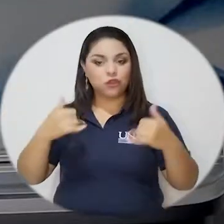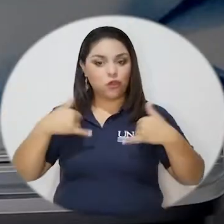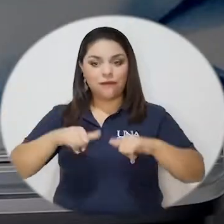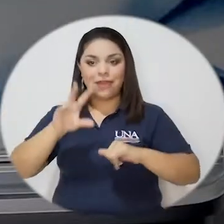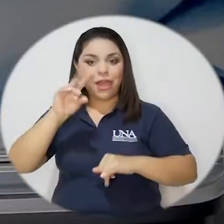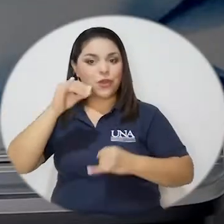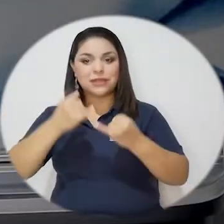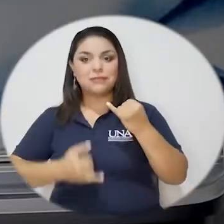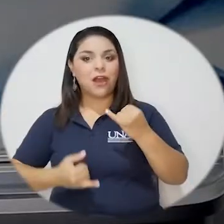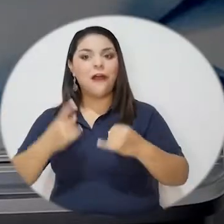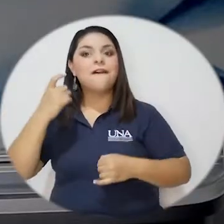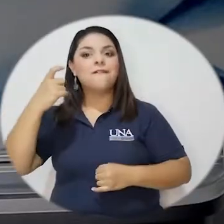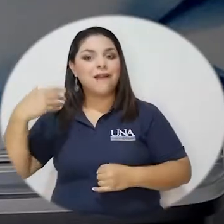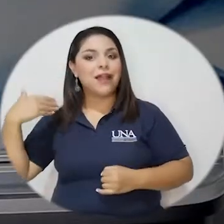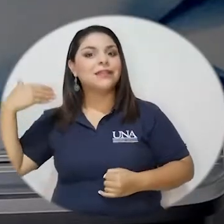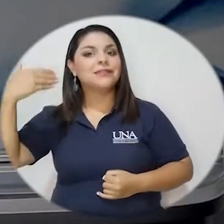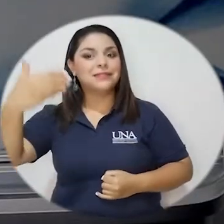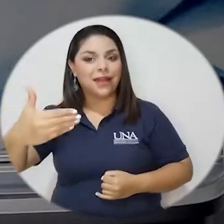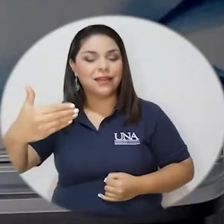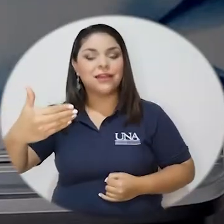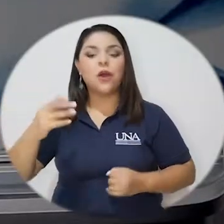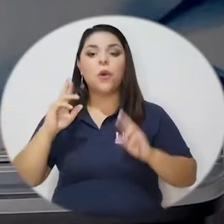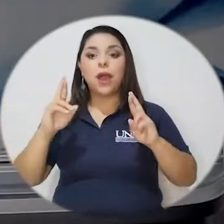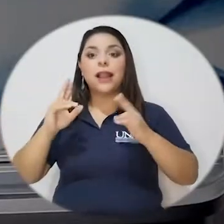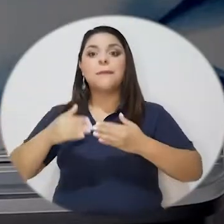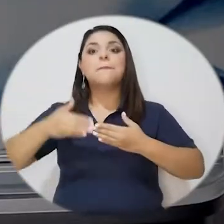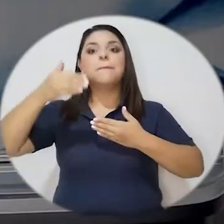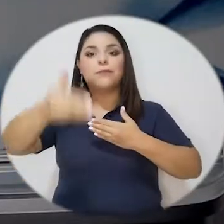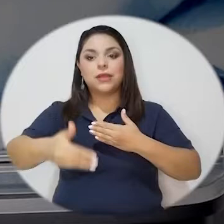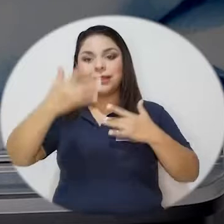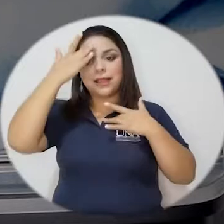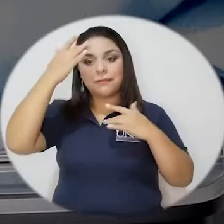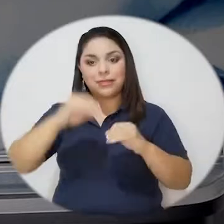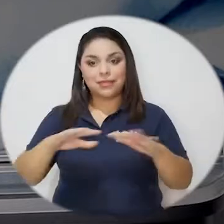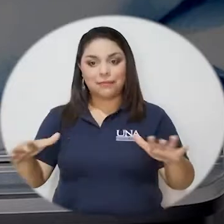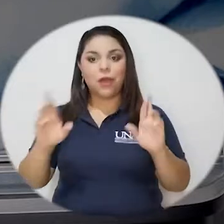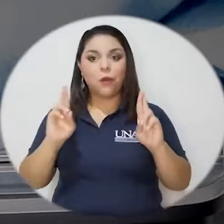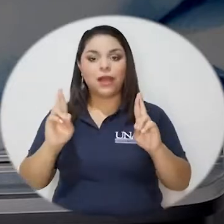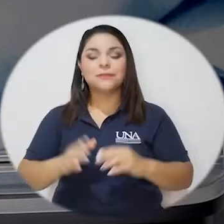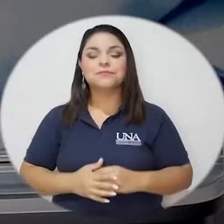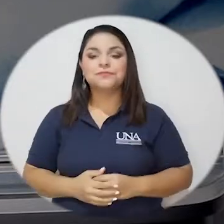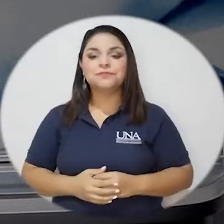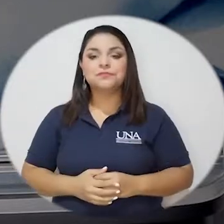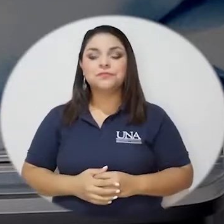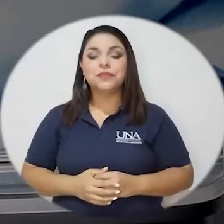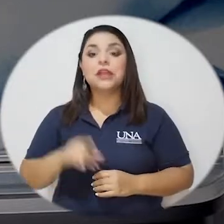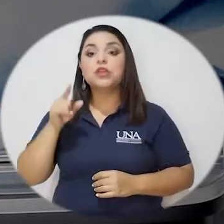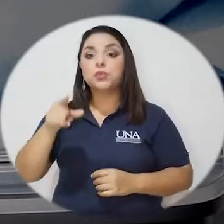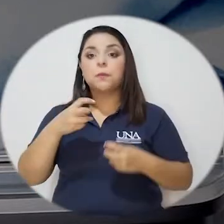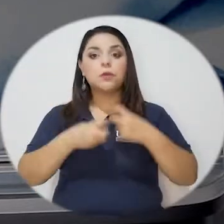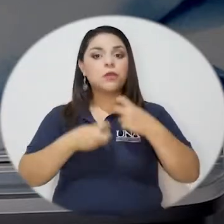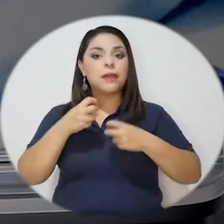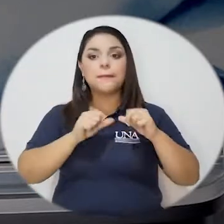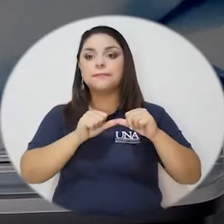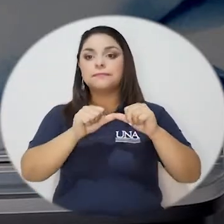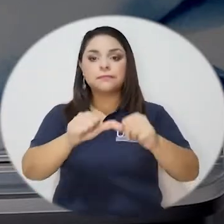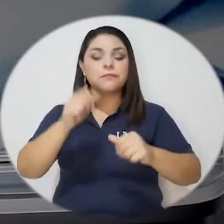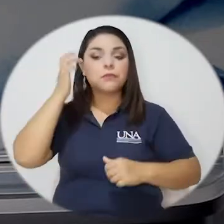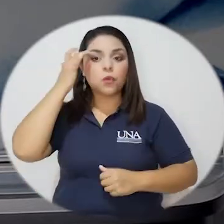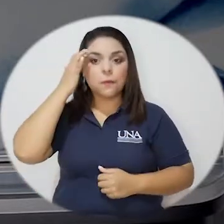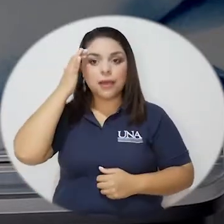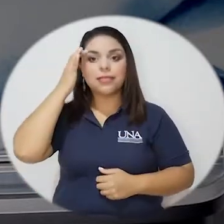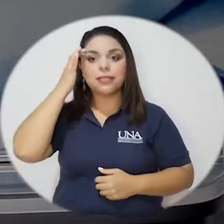claro, estamos caminando hacia la post-pandemia, o sea, de ahí es un problema latente,